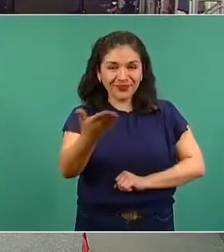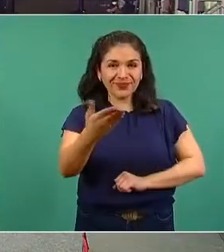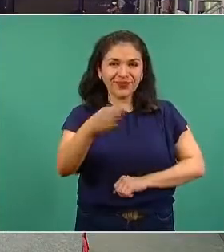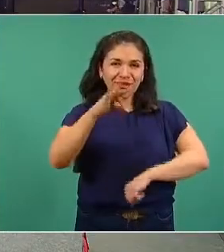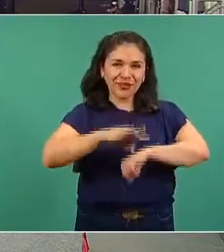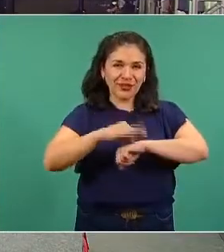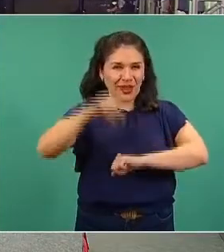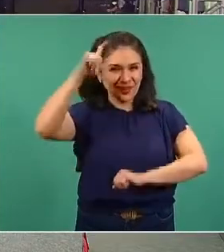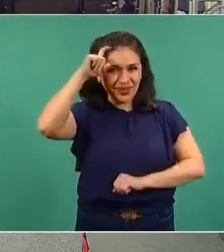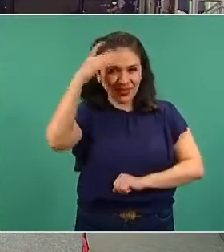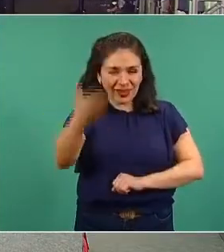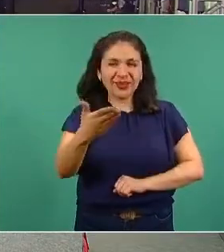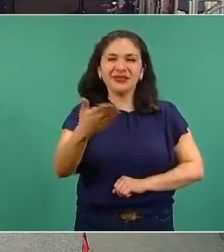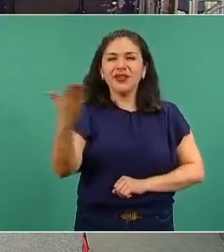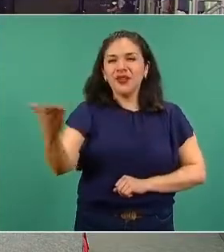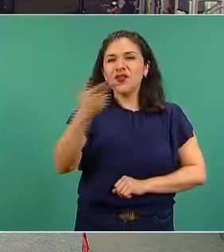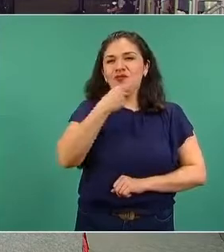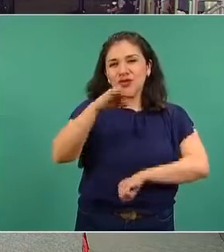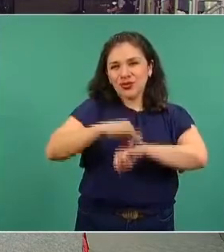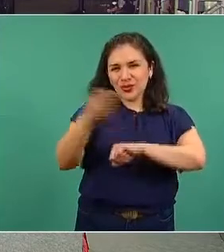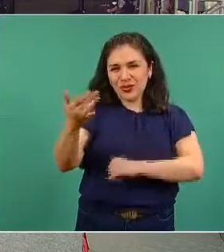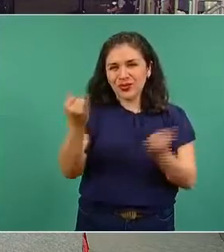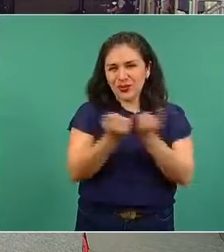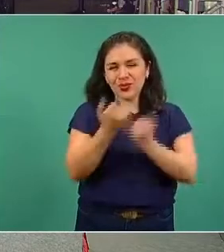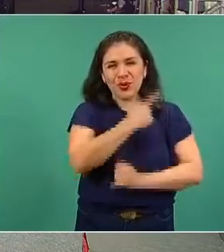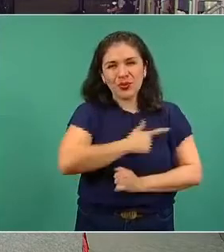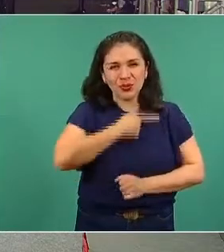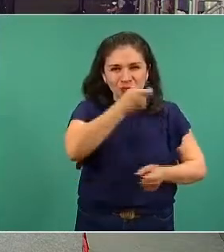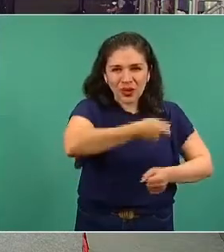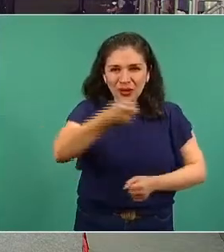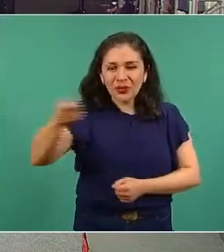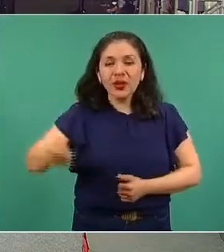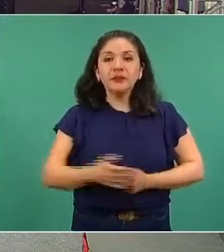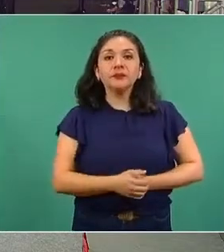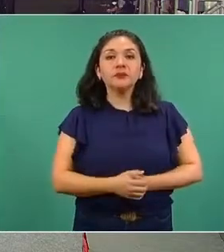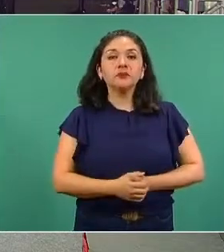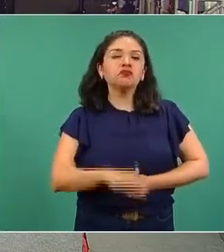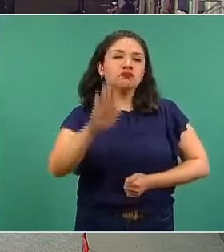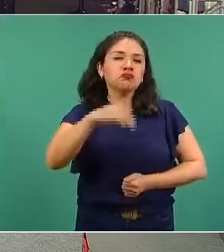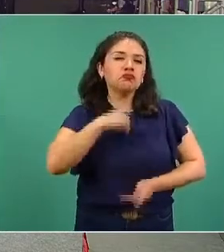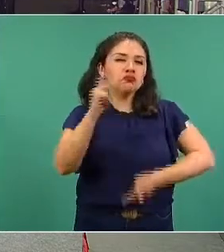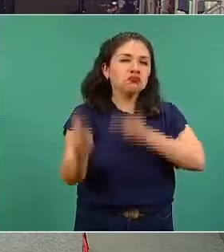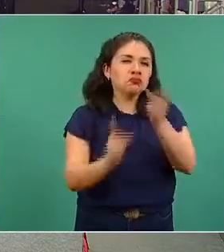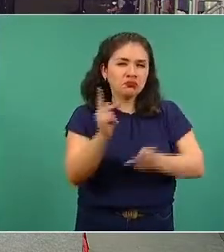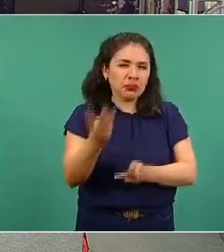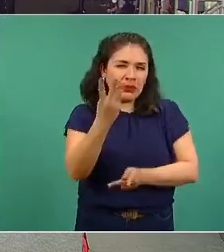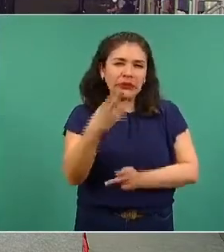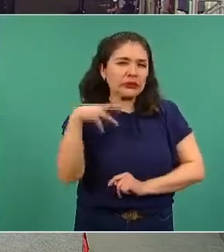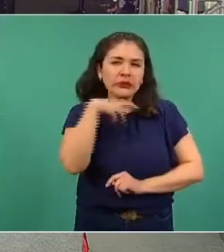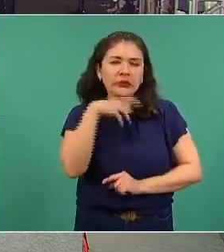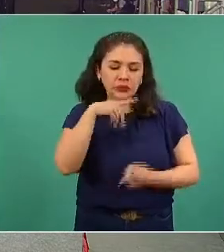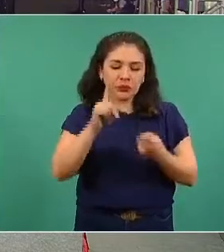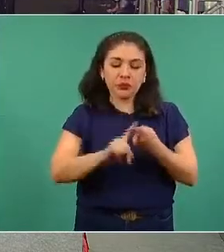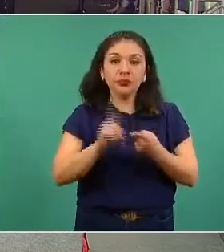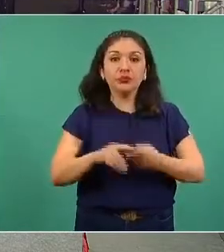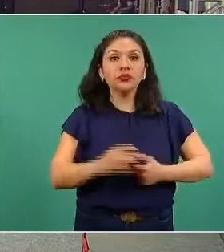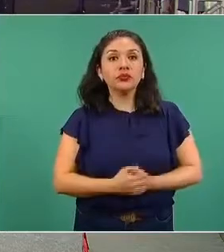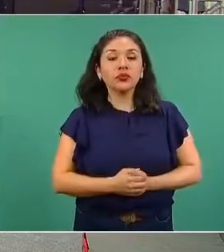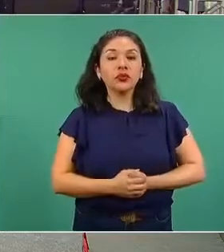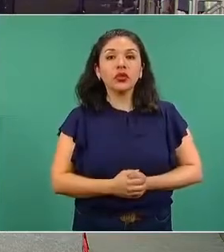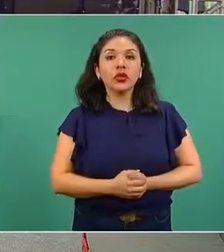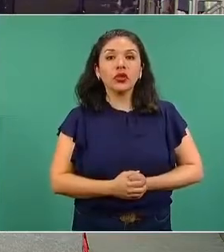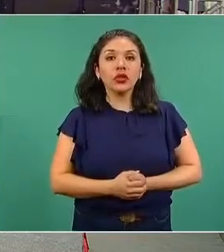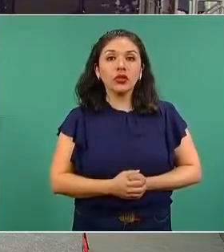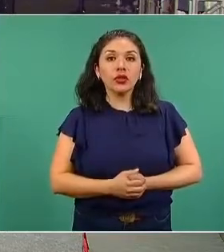doctor López-Gatell? ¿Qué tal, doctor? Un gusto en saludarlo. Tres rapiditos. Uno,